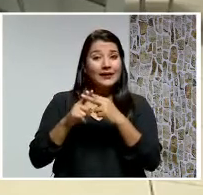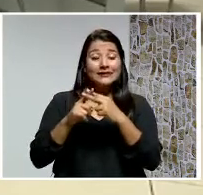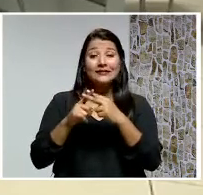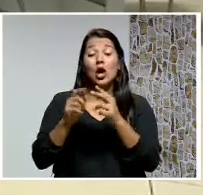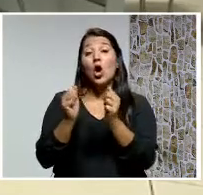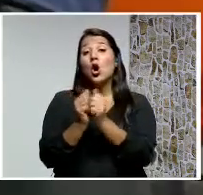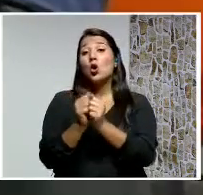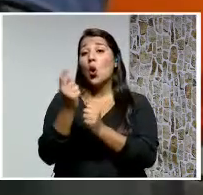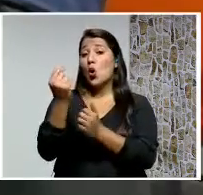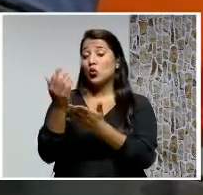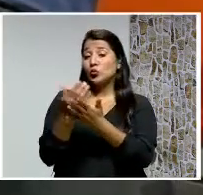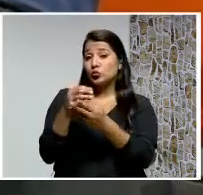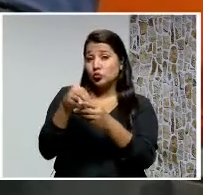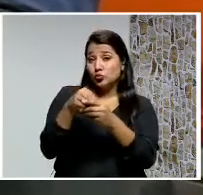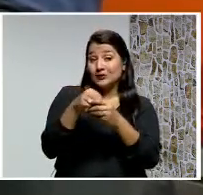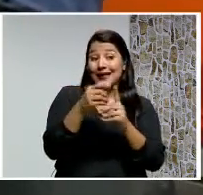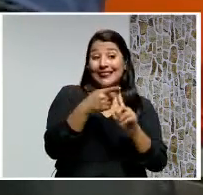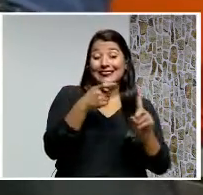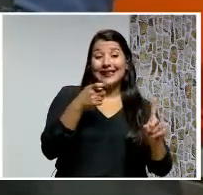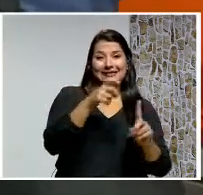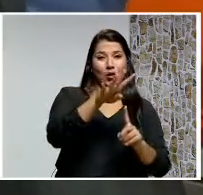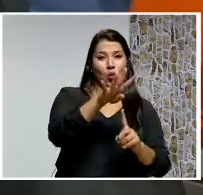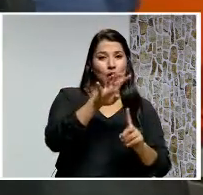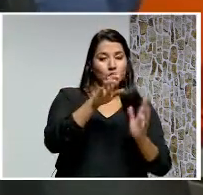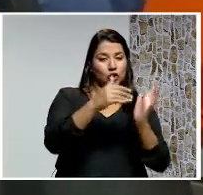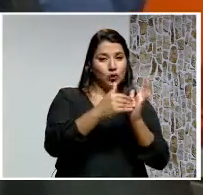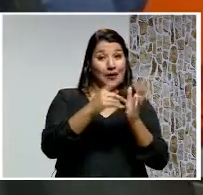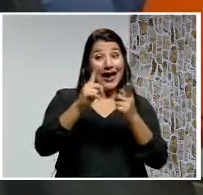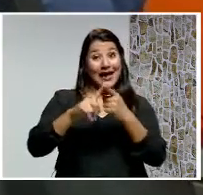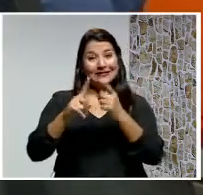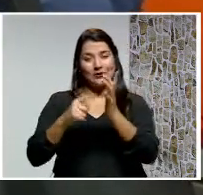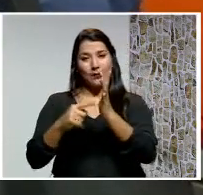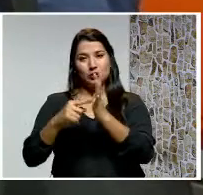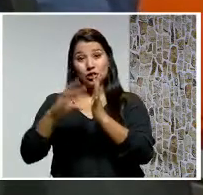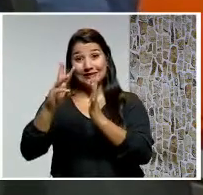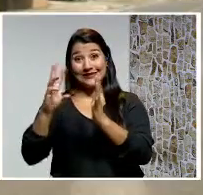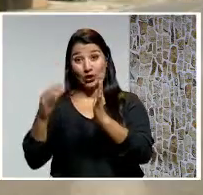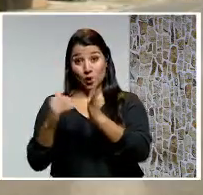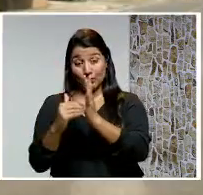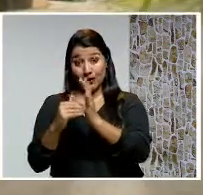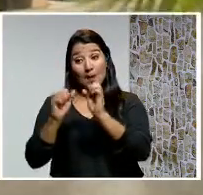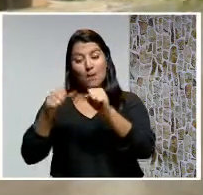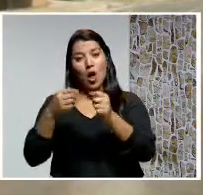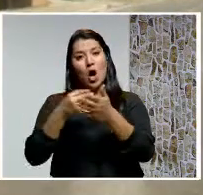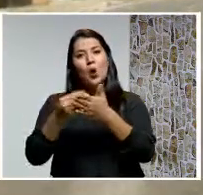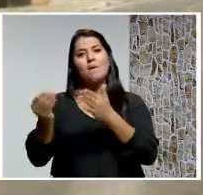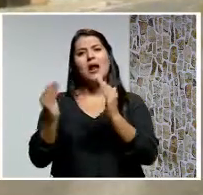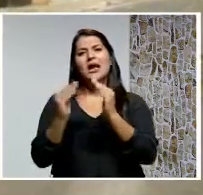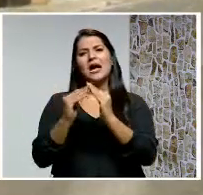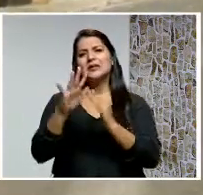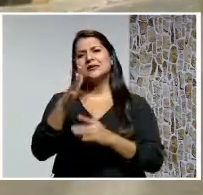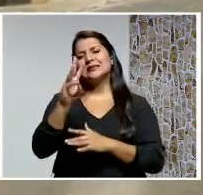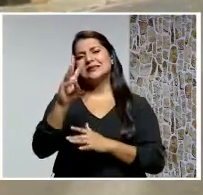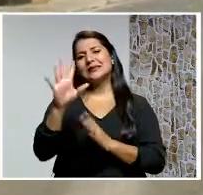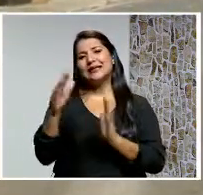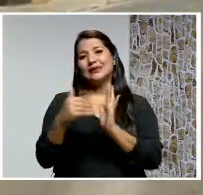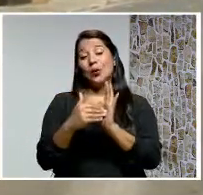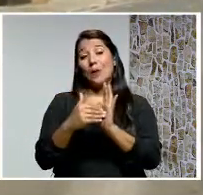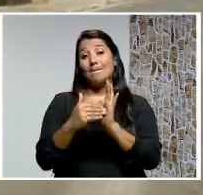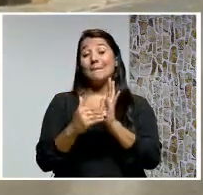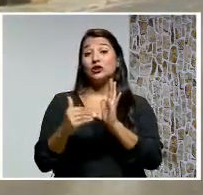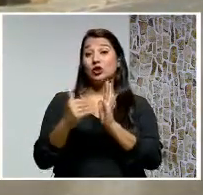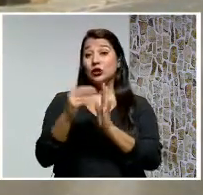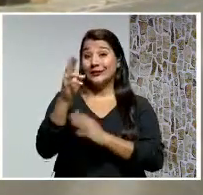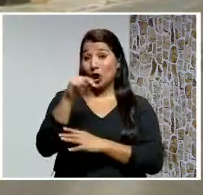400.000 colones y hasta 1.600.000 colones puedan adquirir una casa de 65 millones de colones o menos.